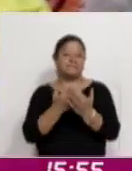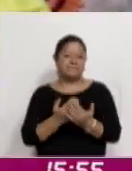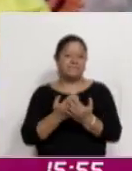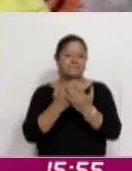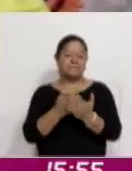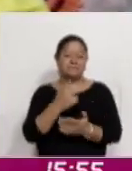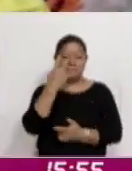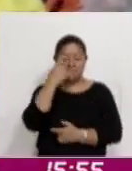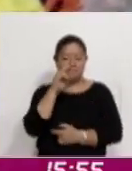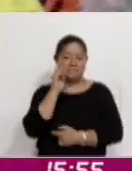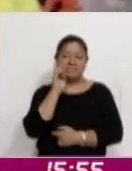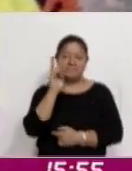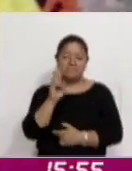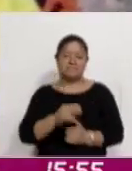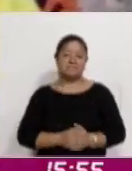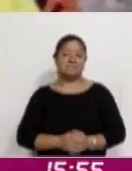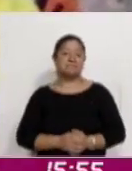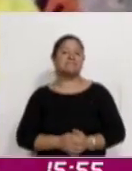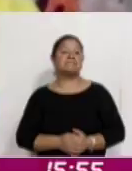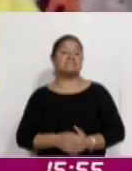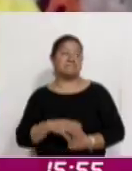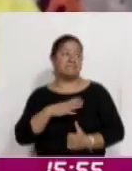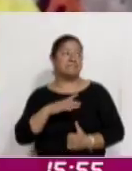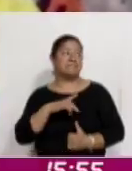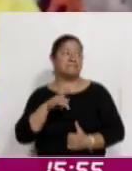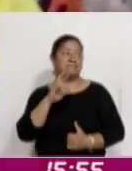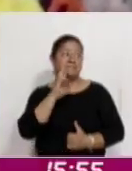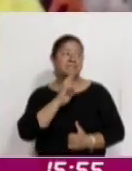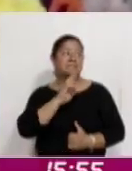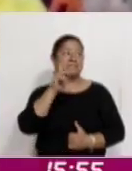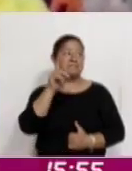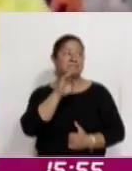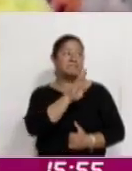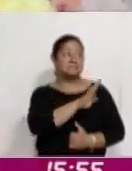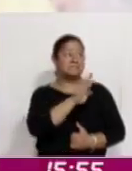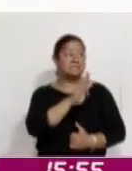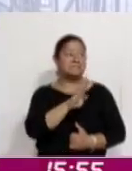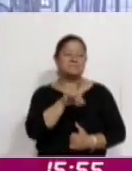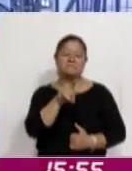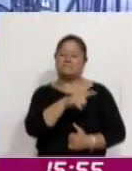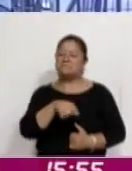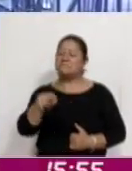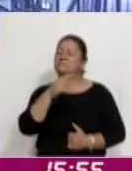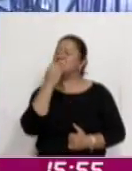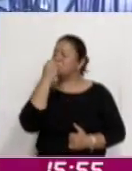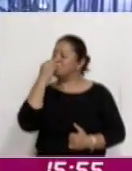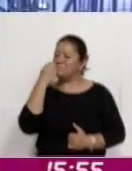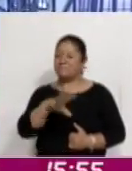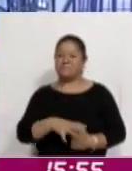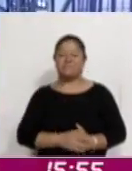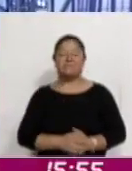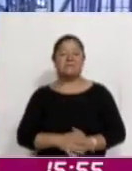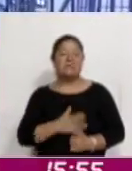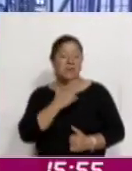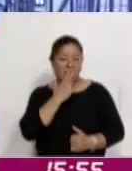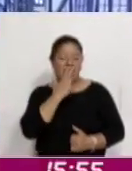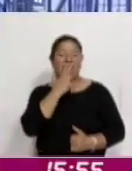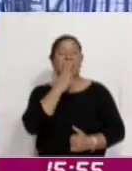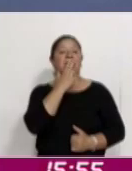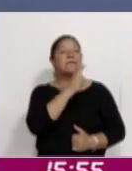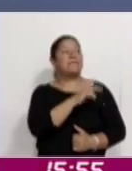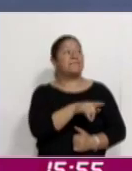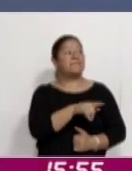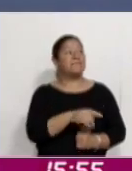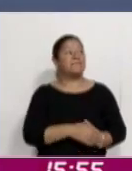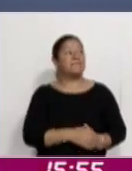ver el show, pero les vamos a dar el mejor show que traemos de Beli y Beto para que lo disfruten mucho. Landa Olivia González Aguilar, junto a sus dos